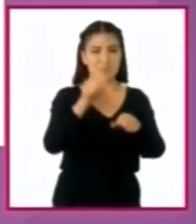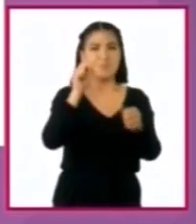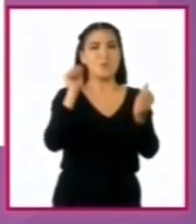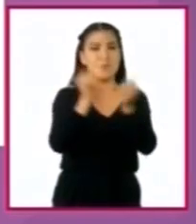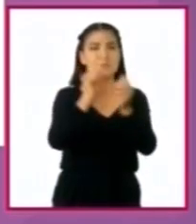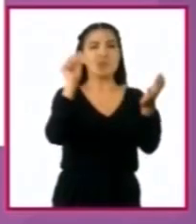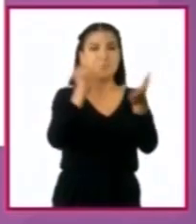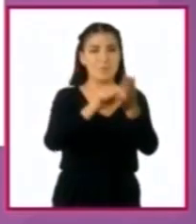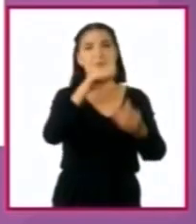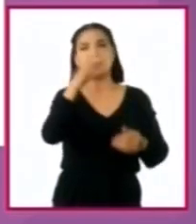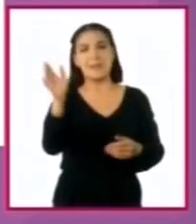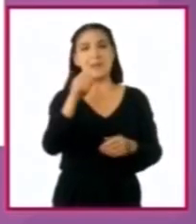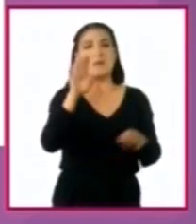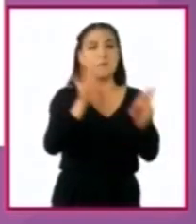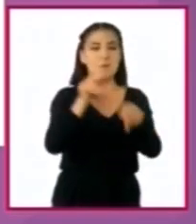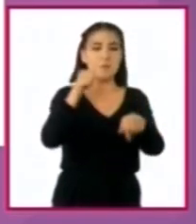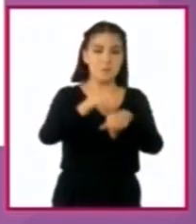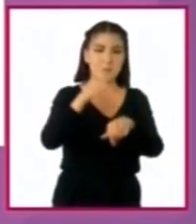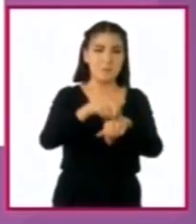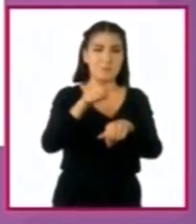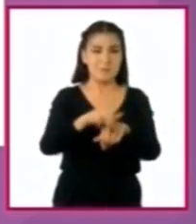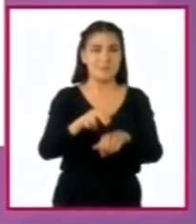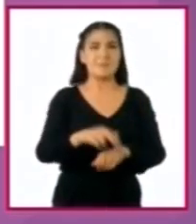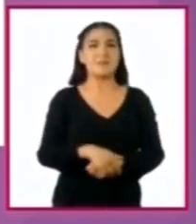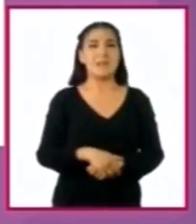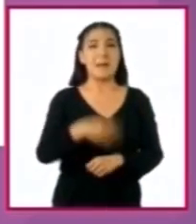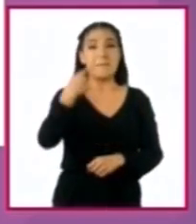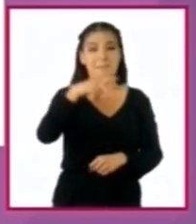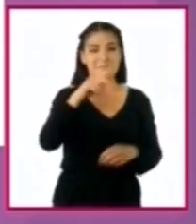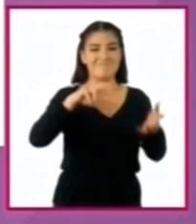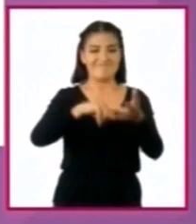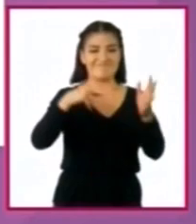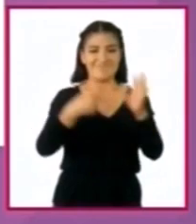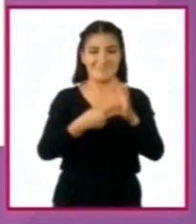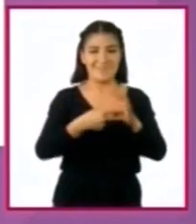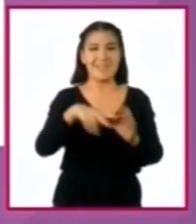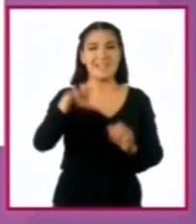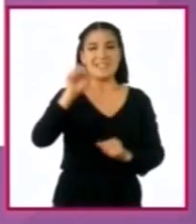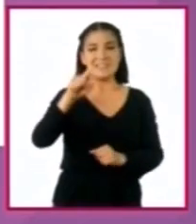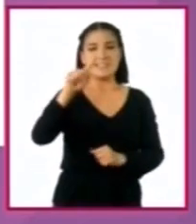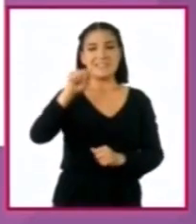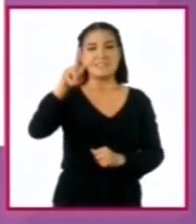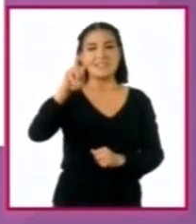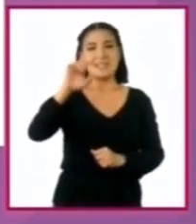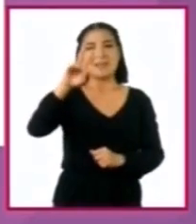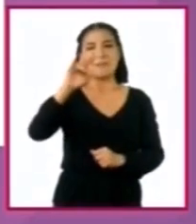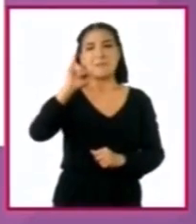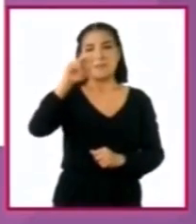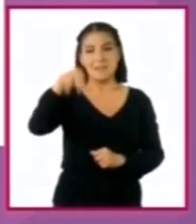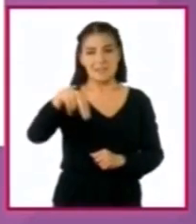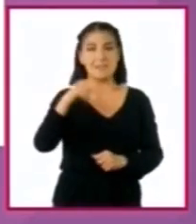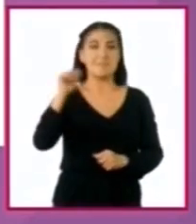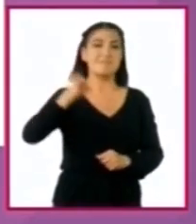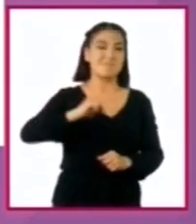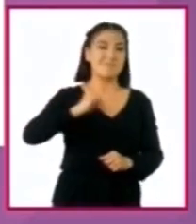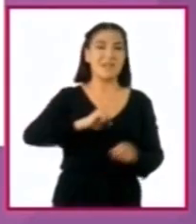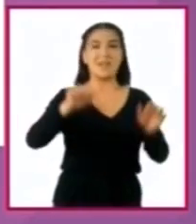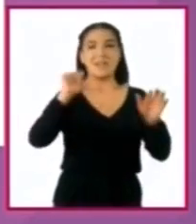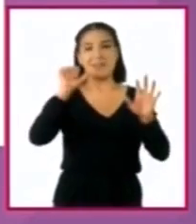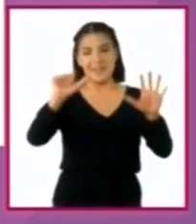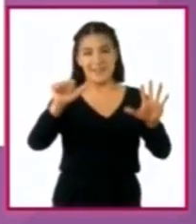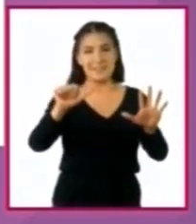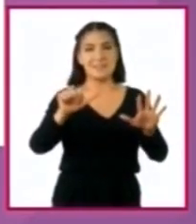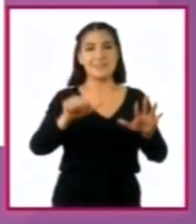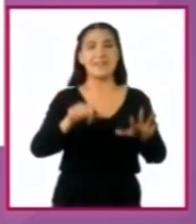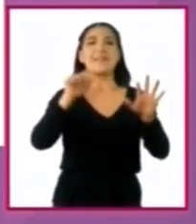como se hacía con los números enteros. Pero el ingeniero belga Simon Stevin, que vivió en el siglo XVI y